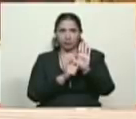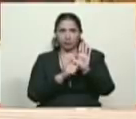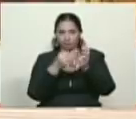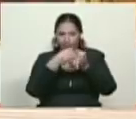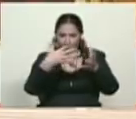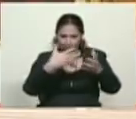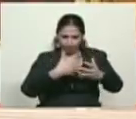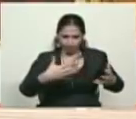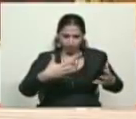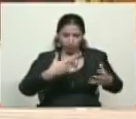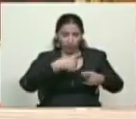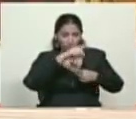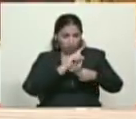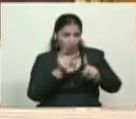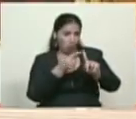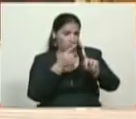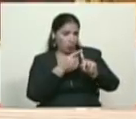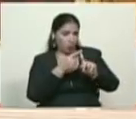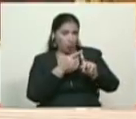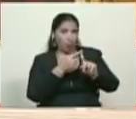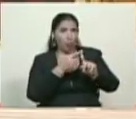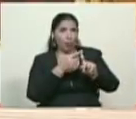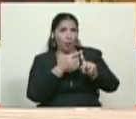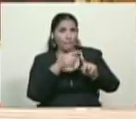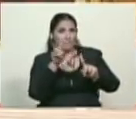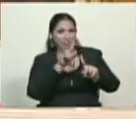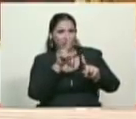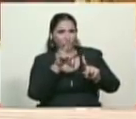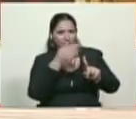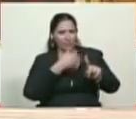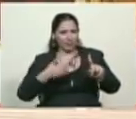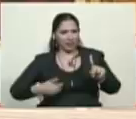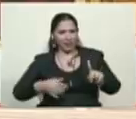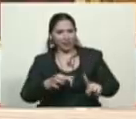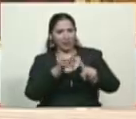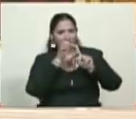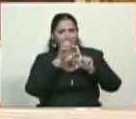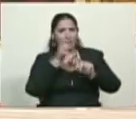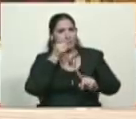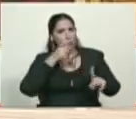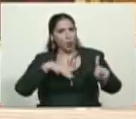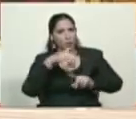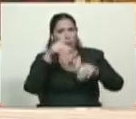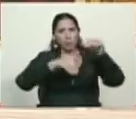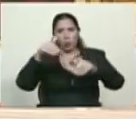En primer lugar, en Venezuela el presidente lo elige el pueblo en voto soberano.